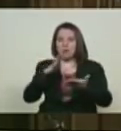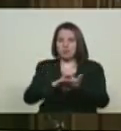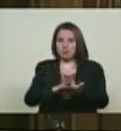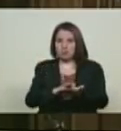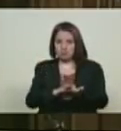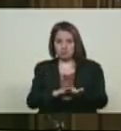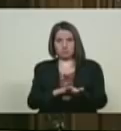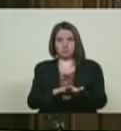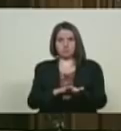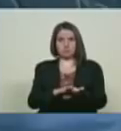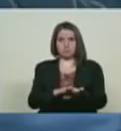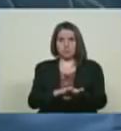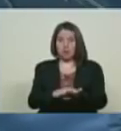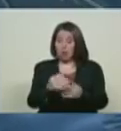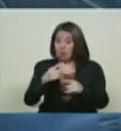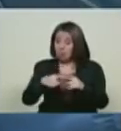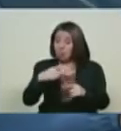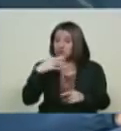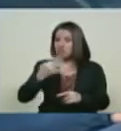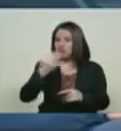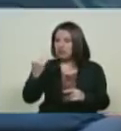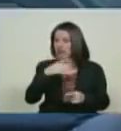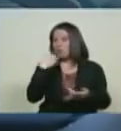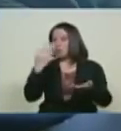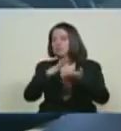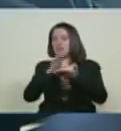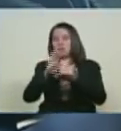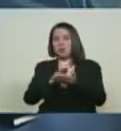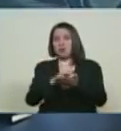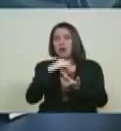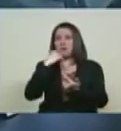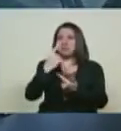No es que si nos hubieran matado, hubieran dicho, no, Maduro se suicidó.